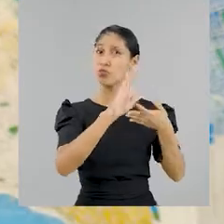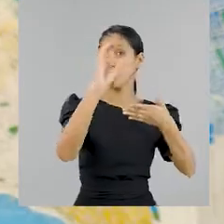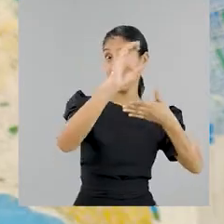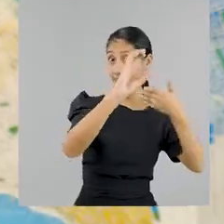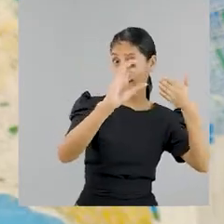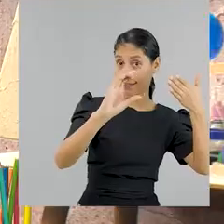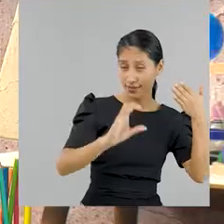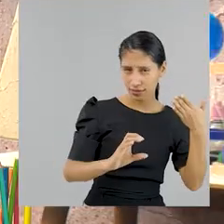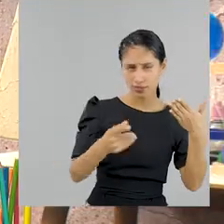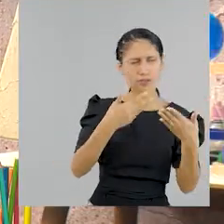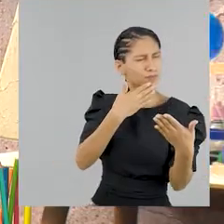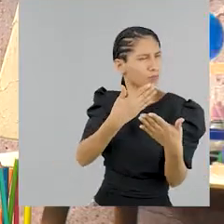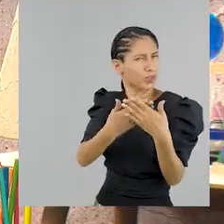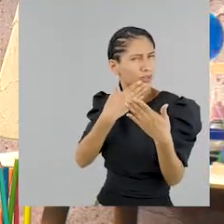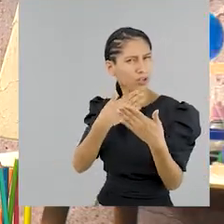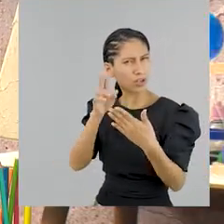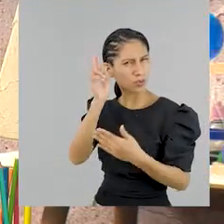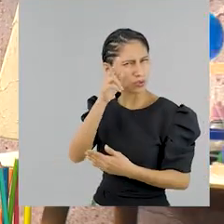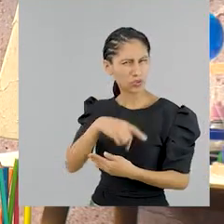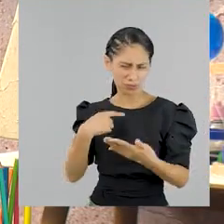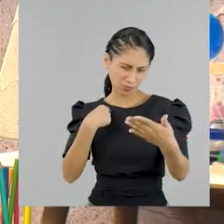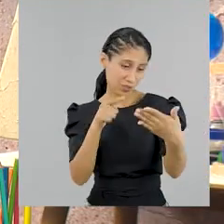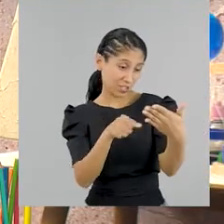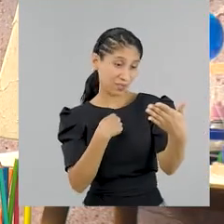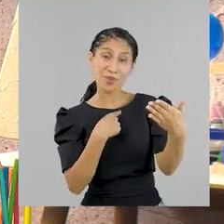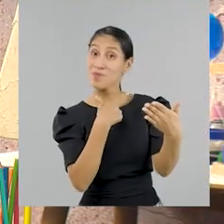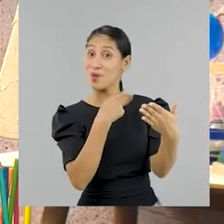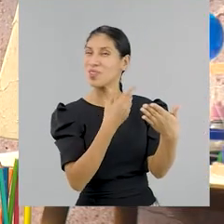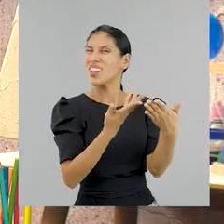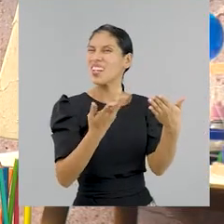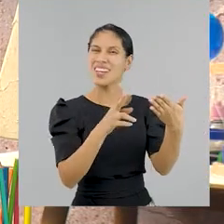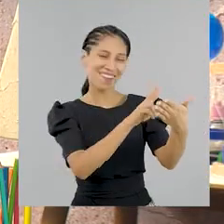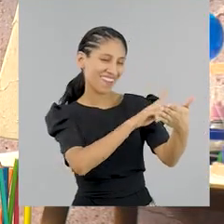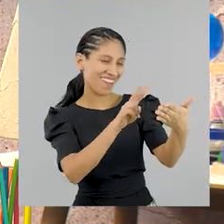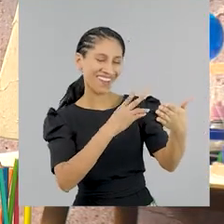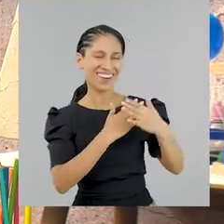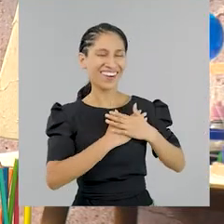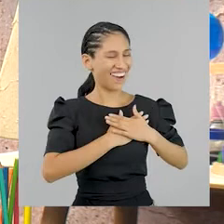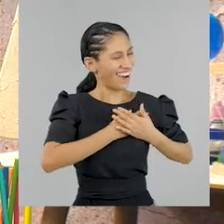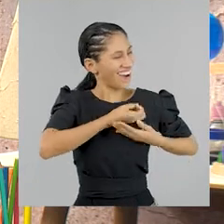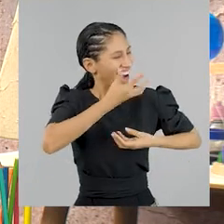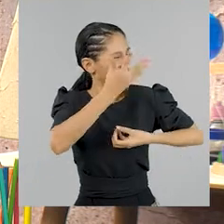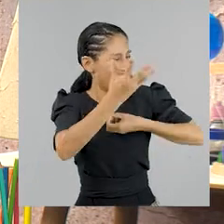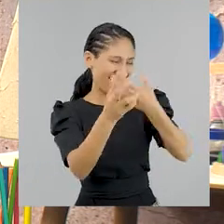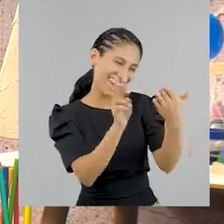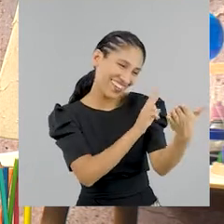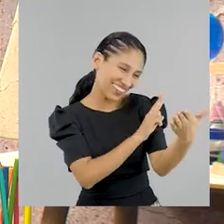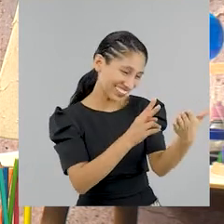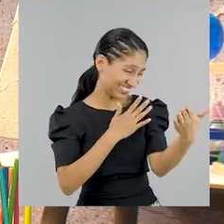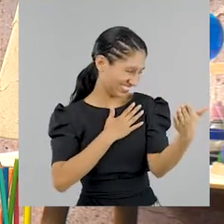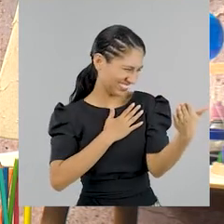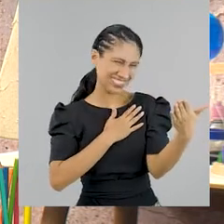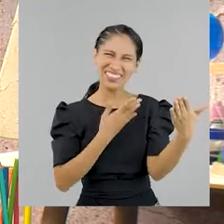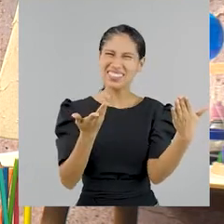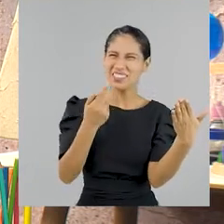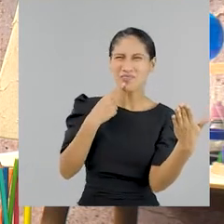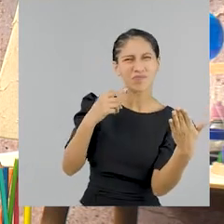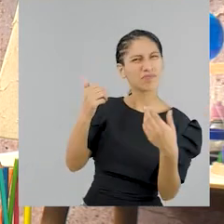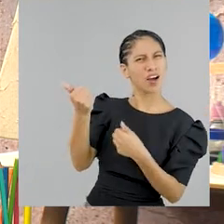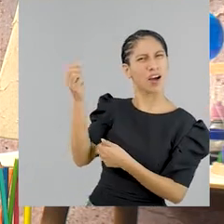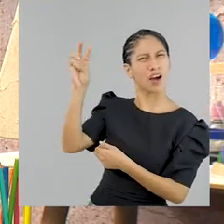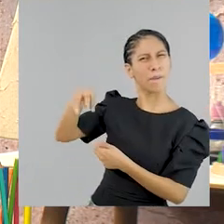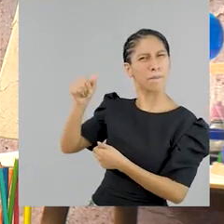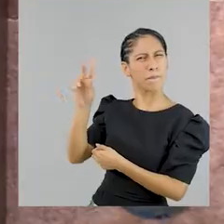acabamos de apreciar. Gracias, profesor. Uno de mis pasatiempos favoritos es leer poesía épica. Por cierto, ¿qué